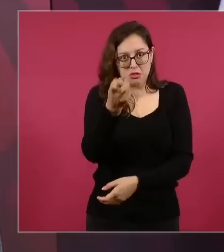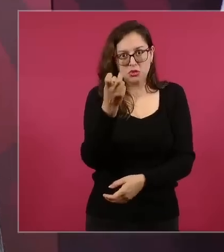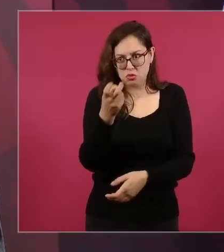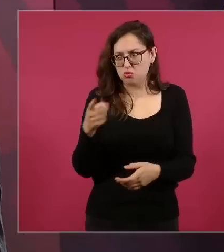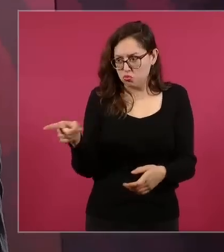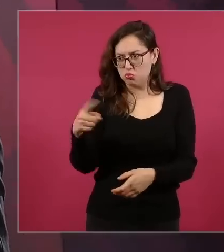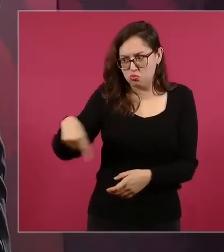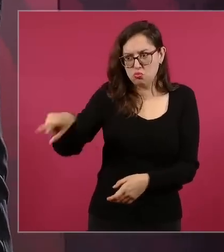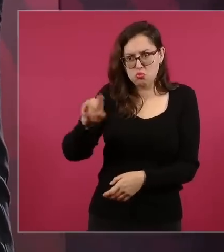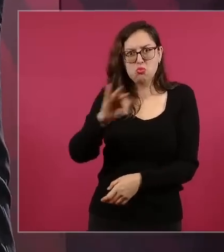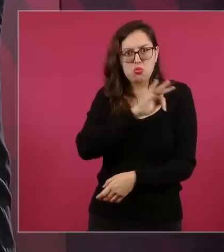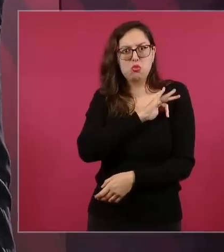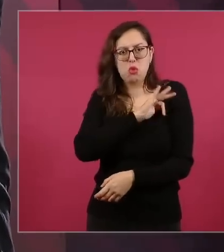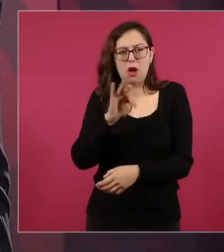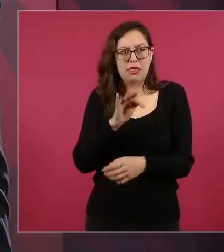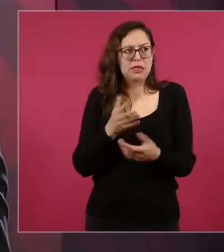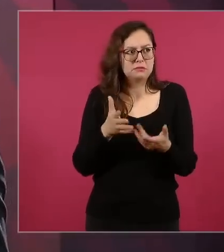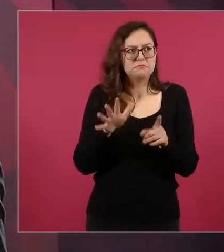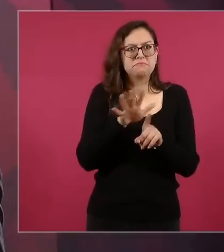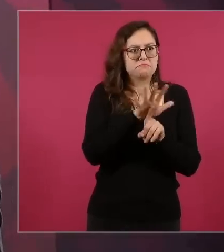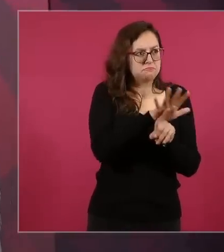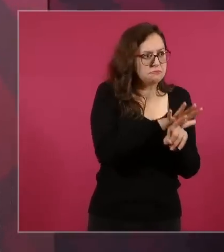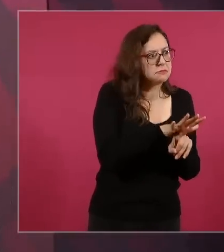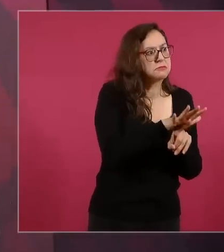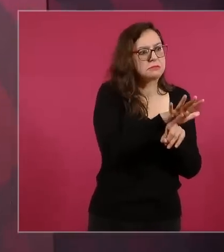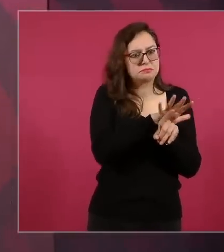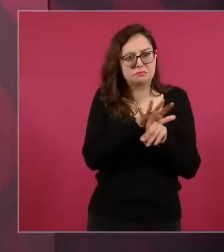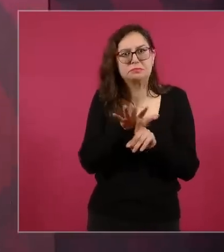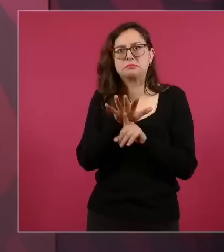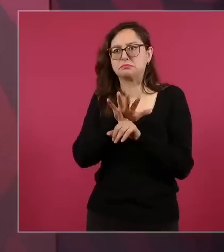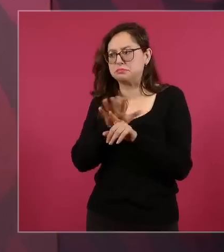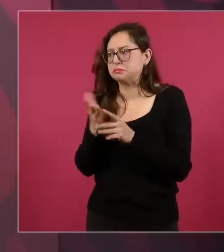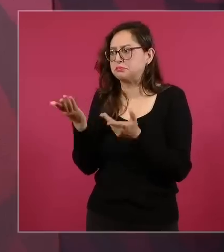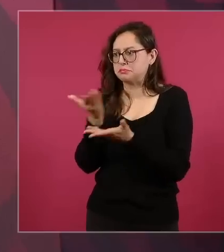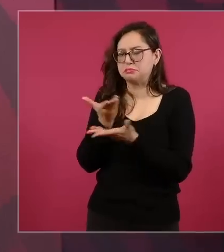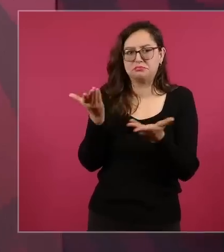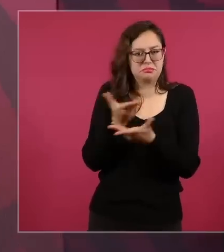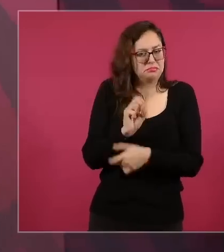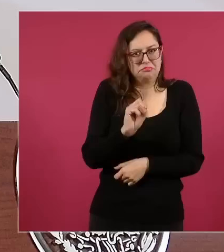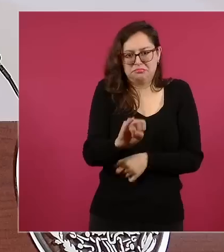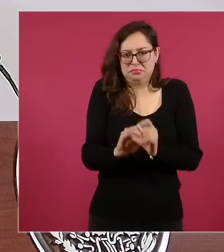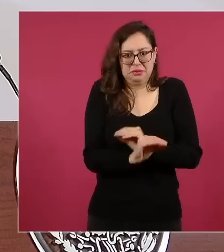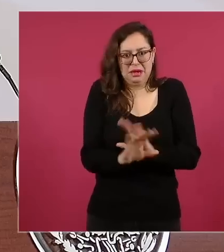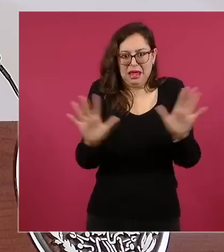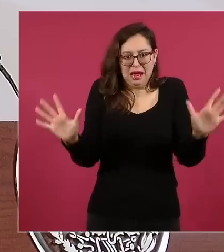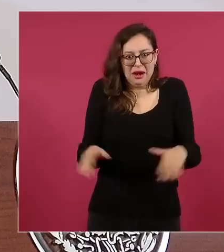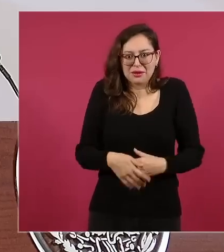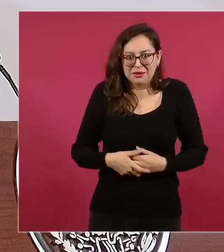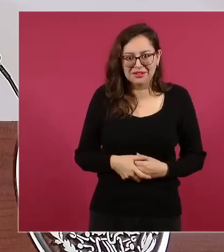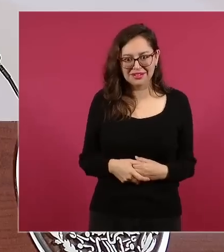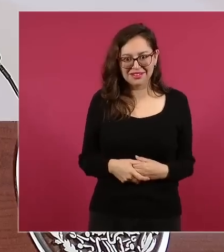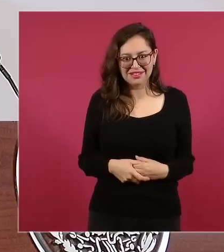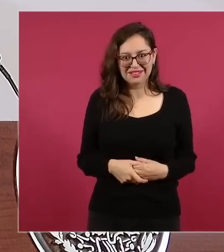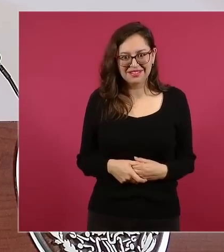una reforma constitucional? O sea, claro que sí. ¿Cómo